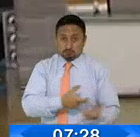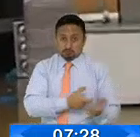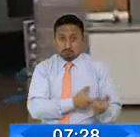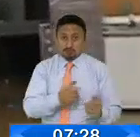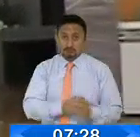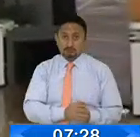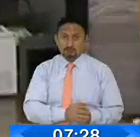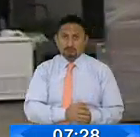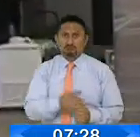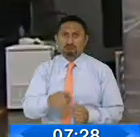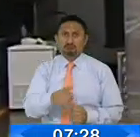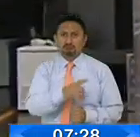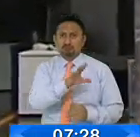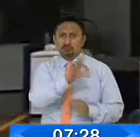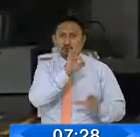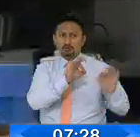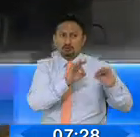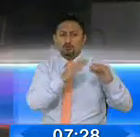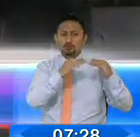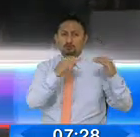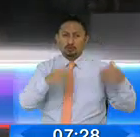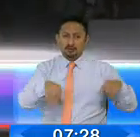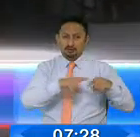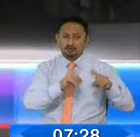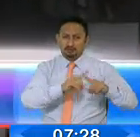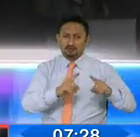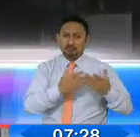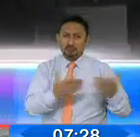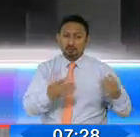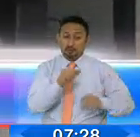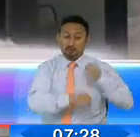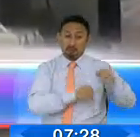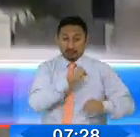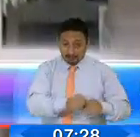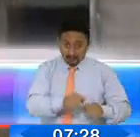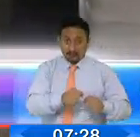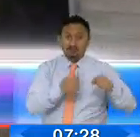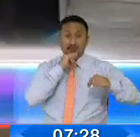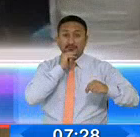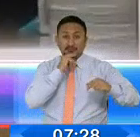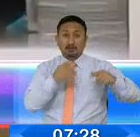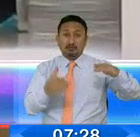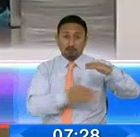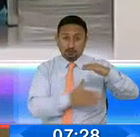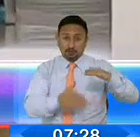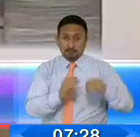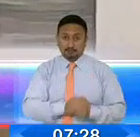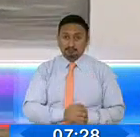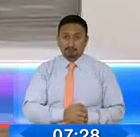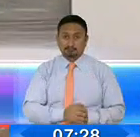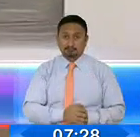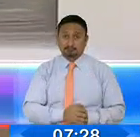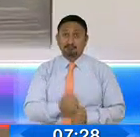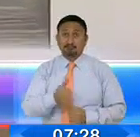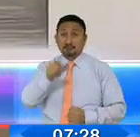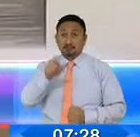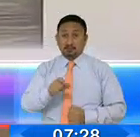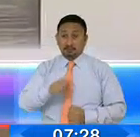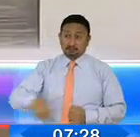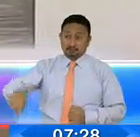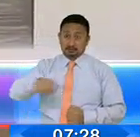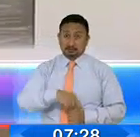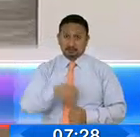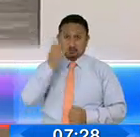encontró electrodomésticos, muebles y bicicletas. Un incendio que alarmó a los habitantes de la